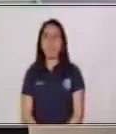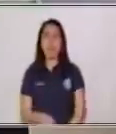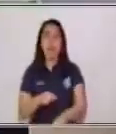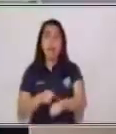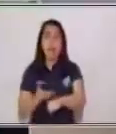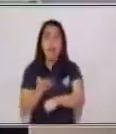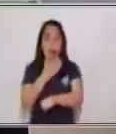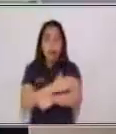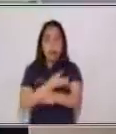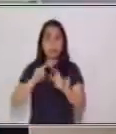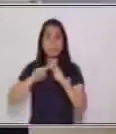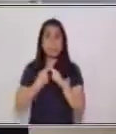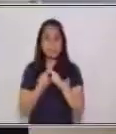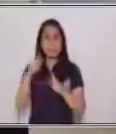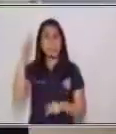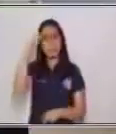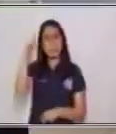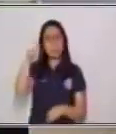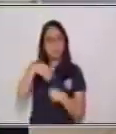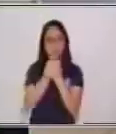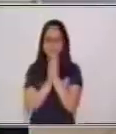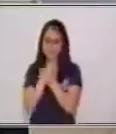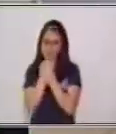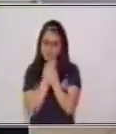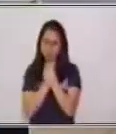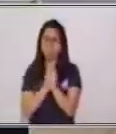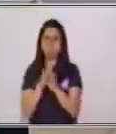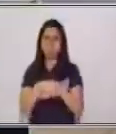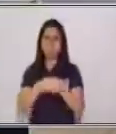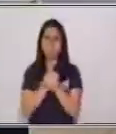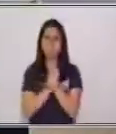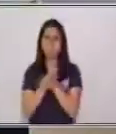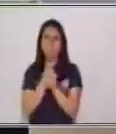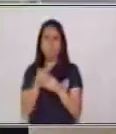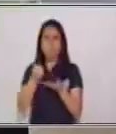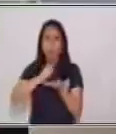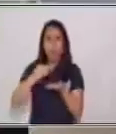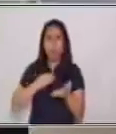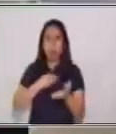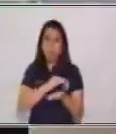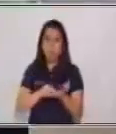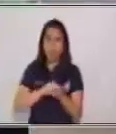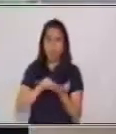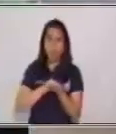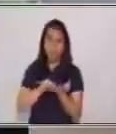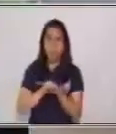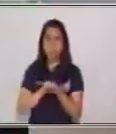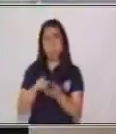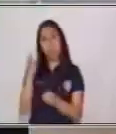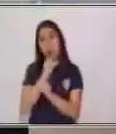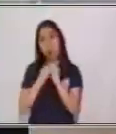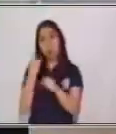empezar, te recomiendo que laves constantemente tus manos con agua y jabón o las desinfectes con gel antibacterial.